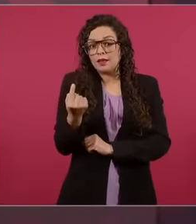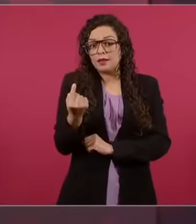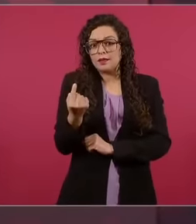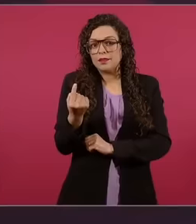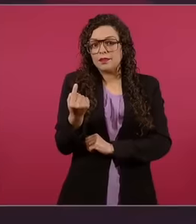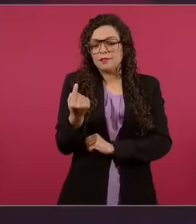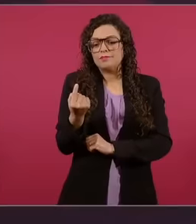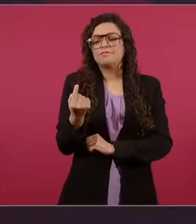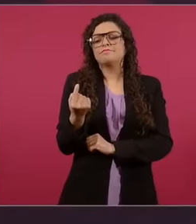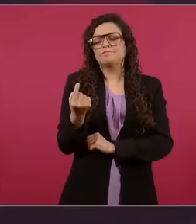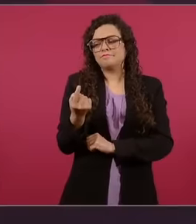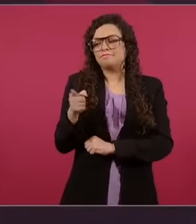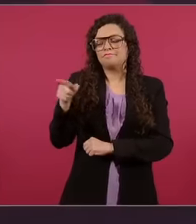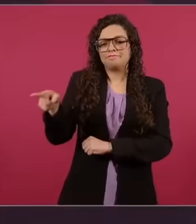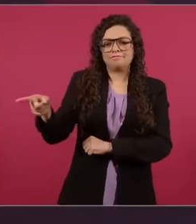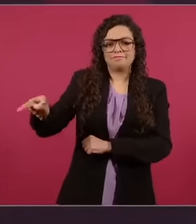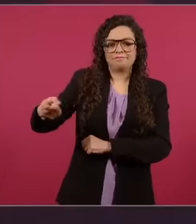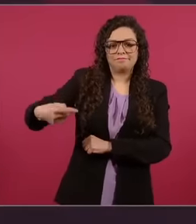a